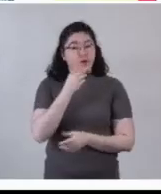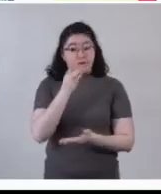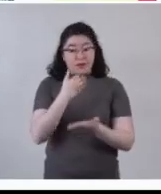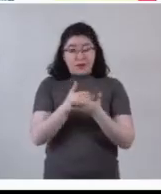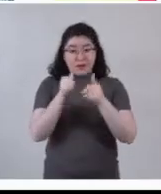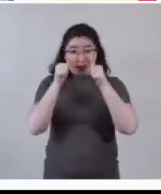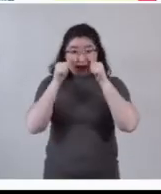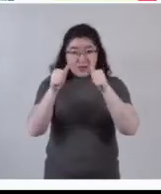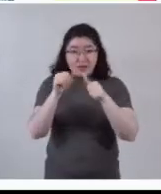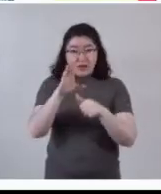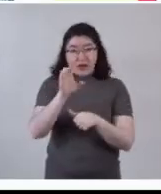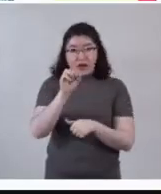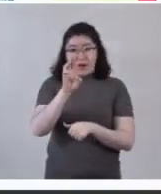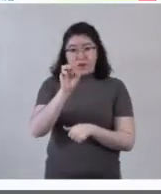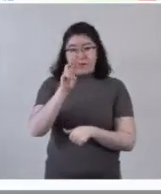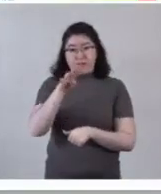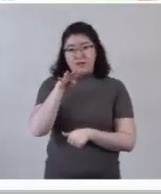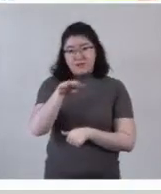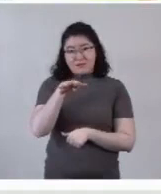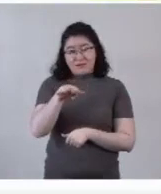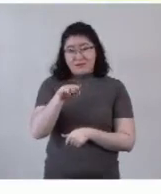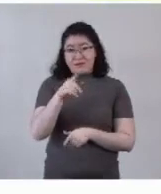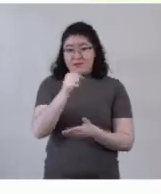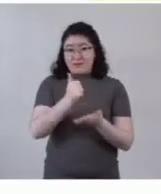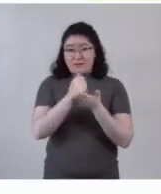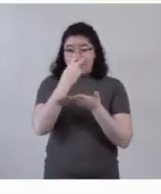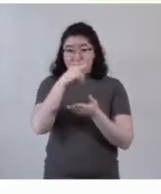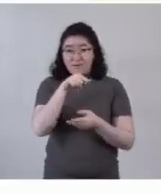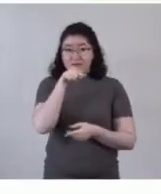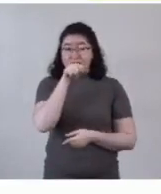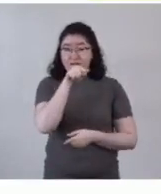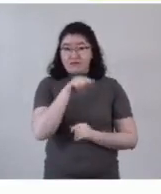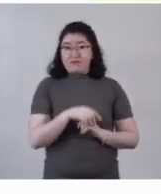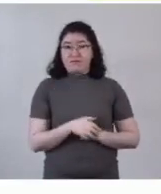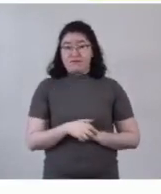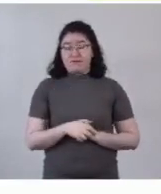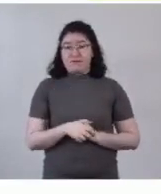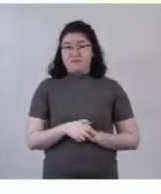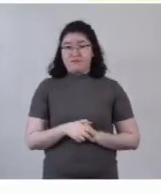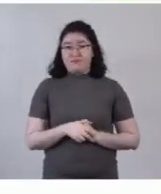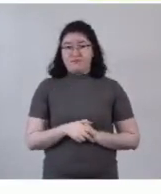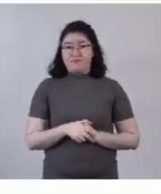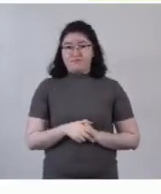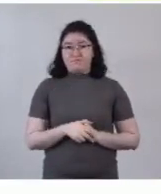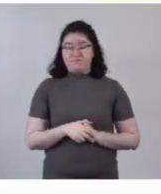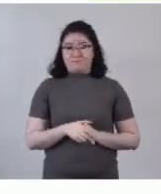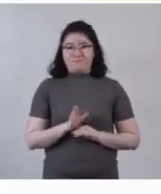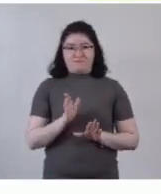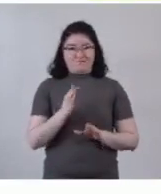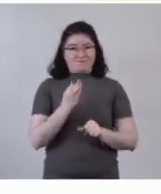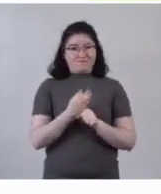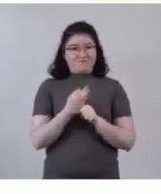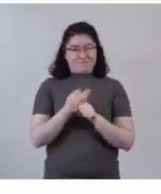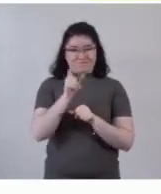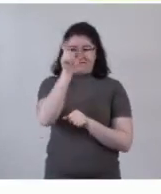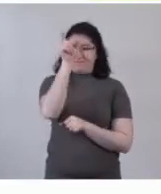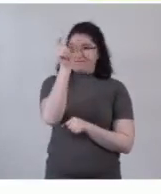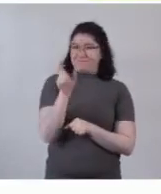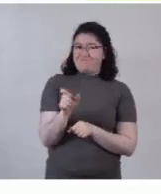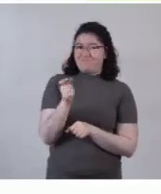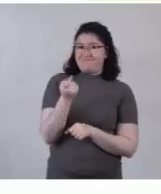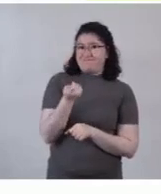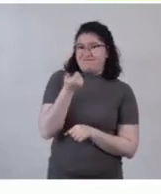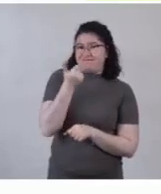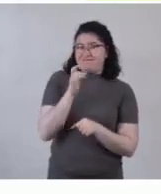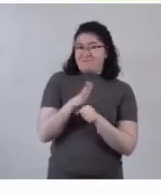México. En el caso de los hospitales, bueno, en la primera columna es para toda